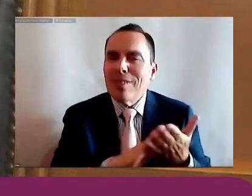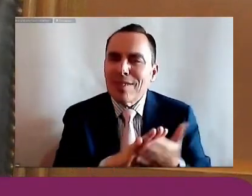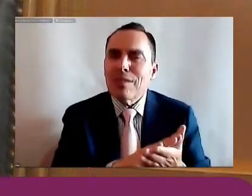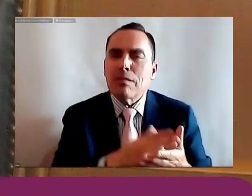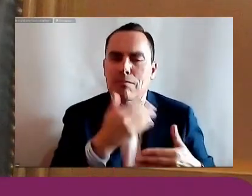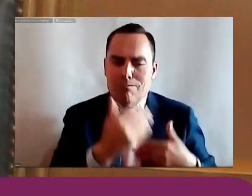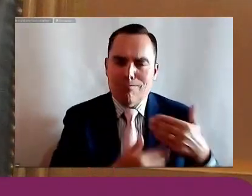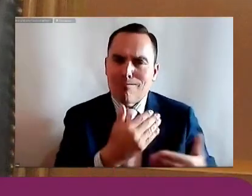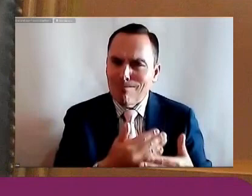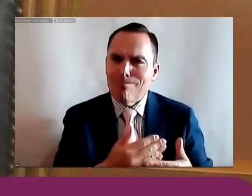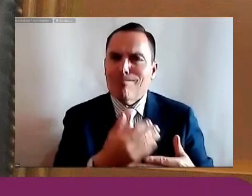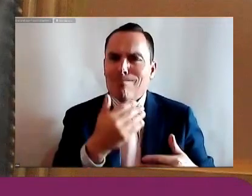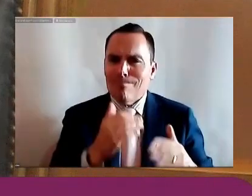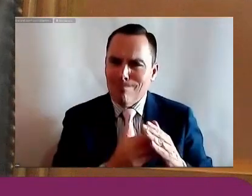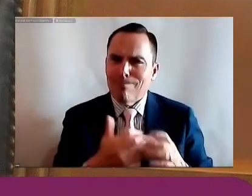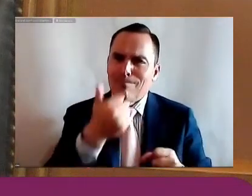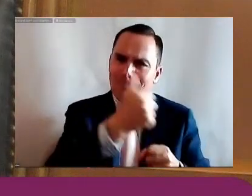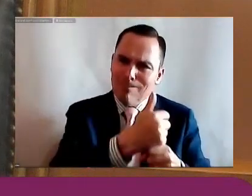mujeres.